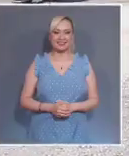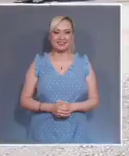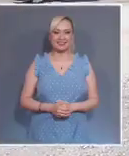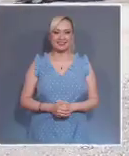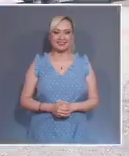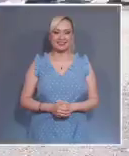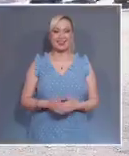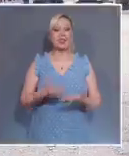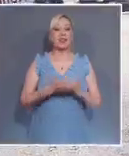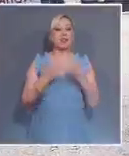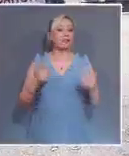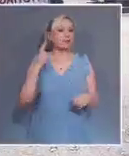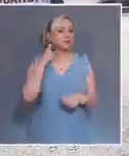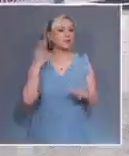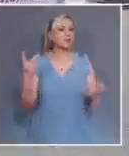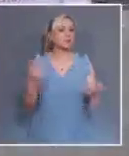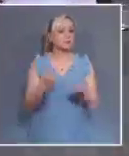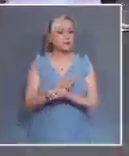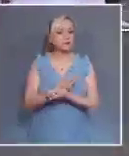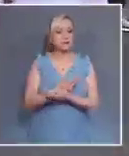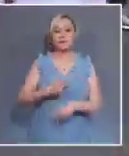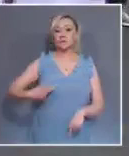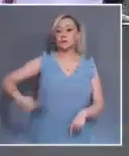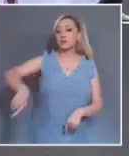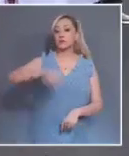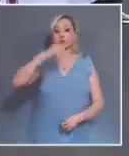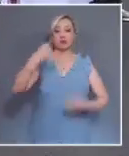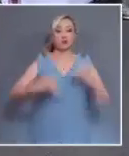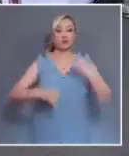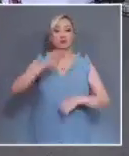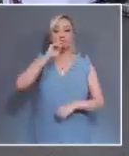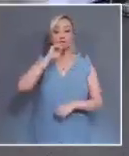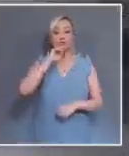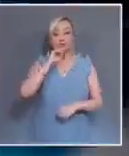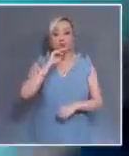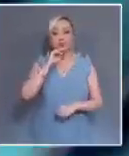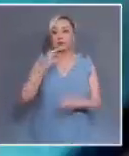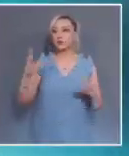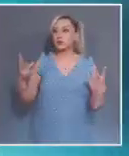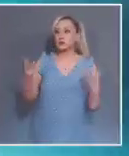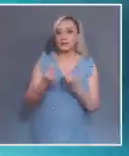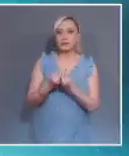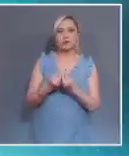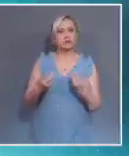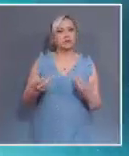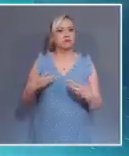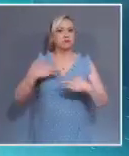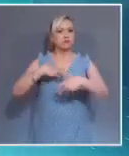Regresar, madres buscadoras toman las calles para exigir justicia.